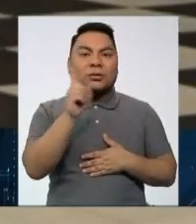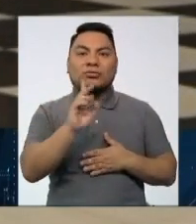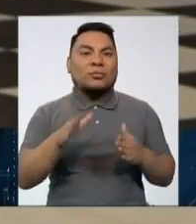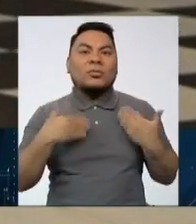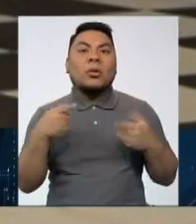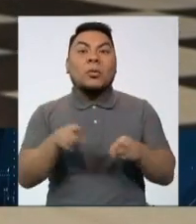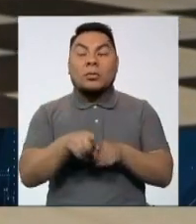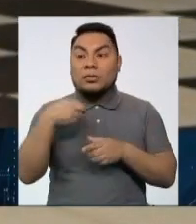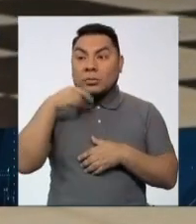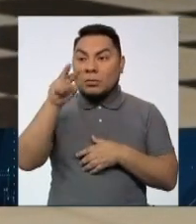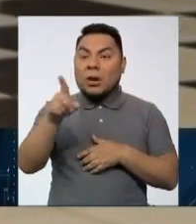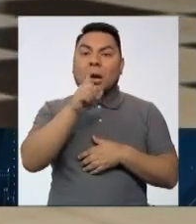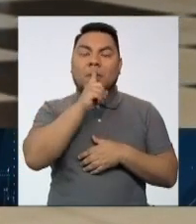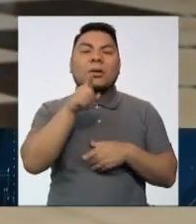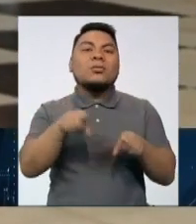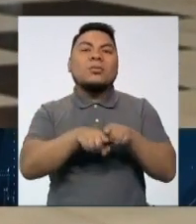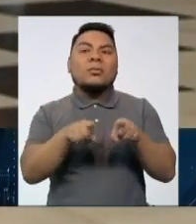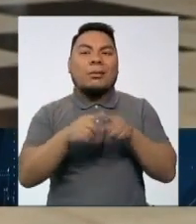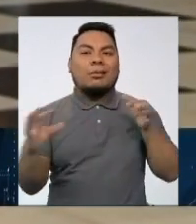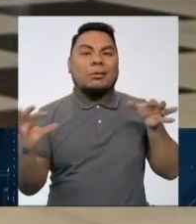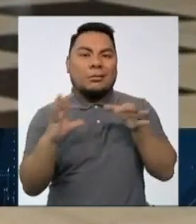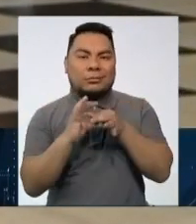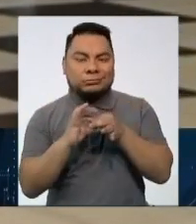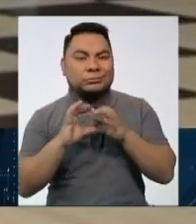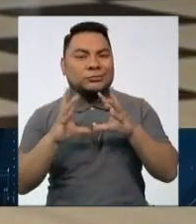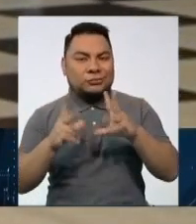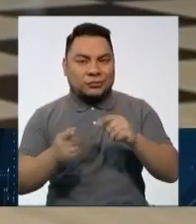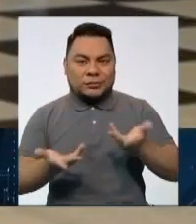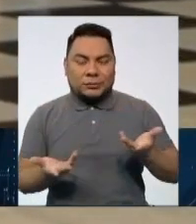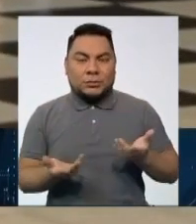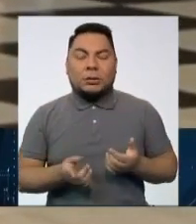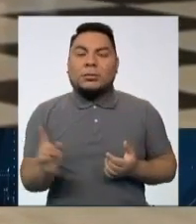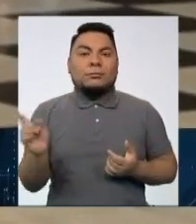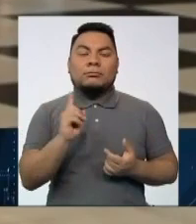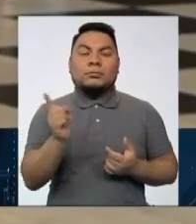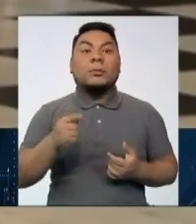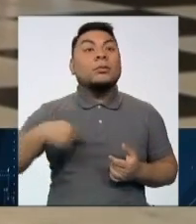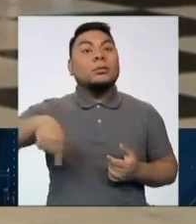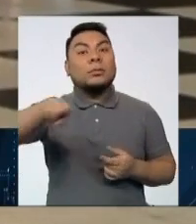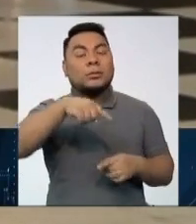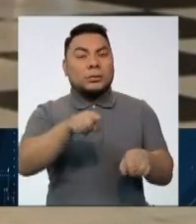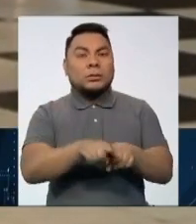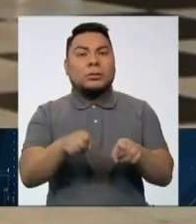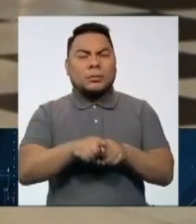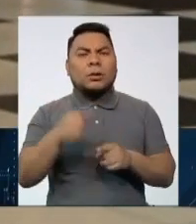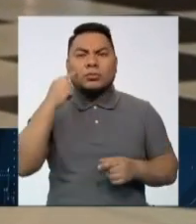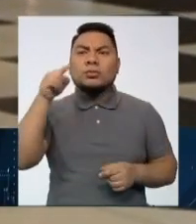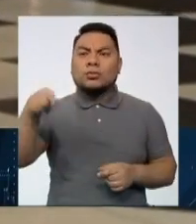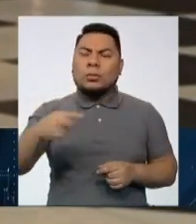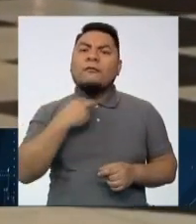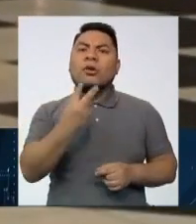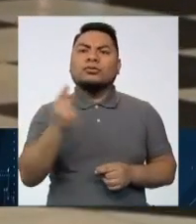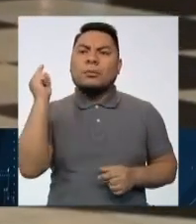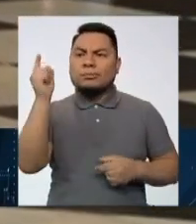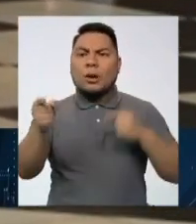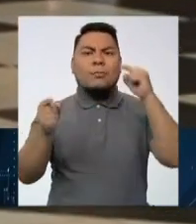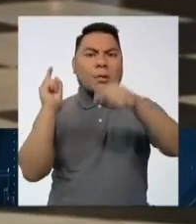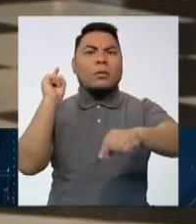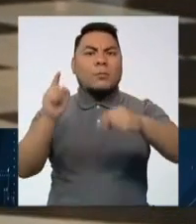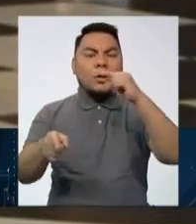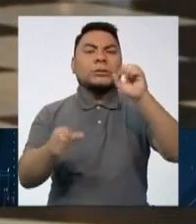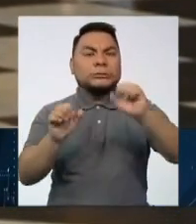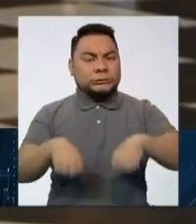cómplices. No basta expresar la indignación mediante la protesta.